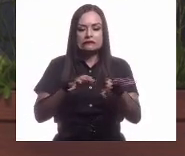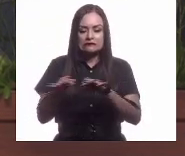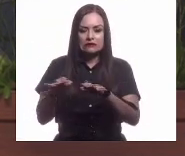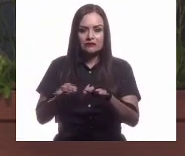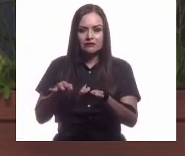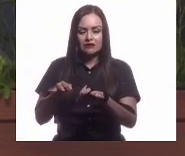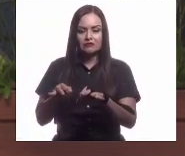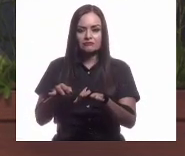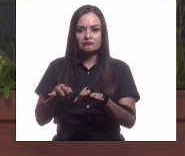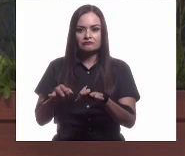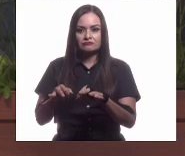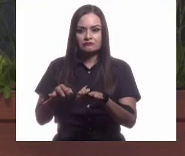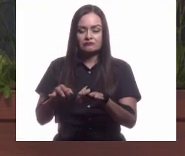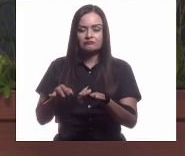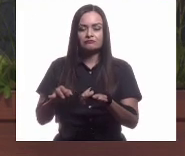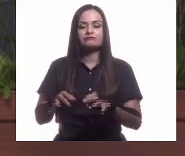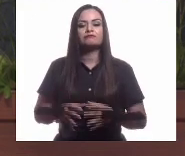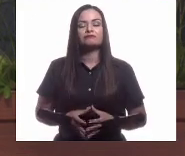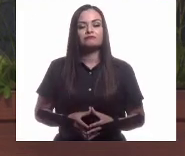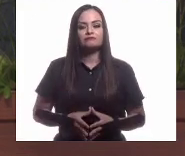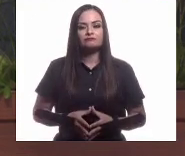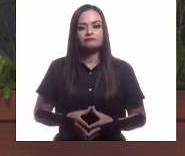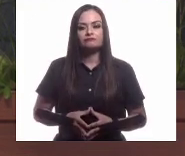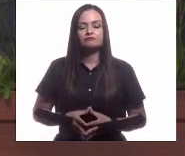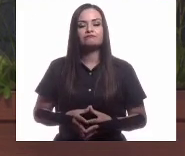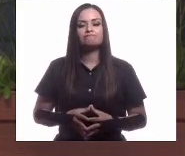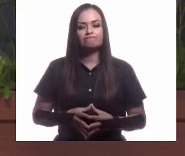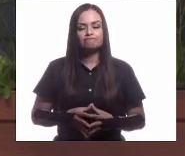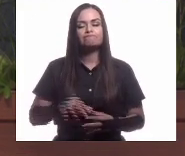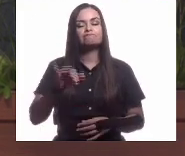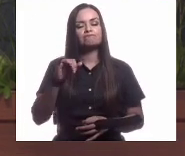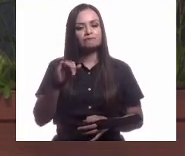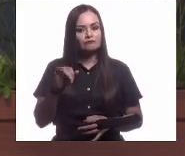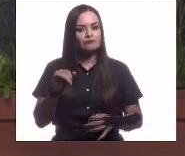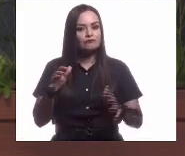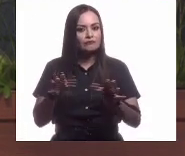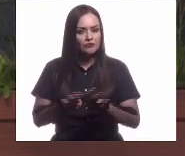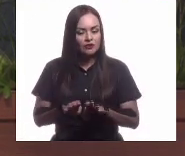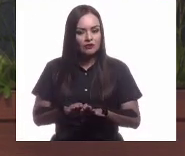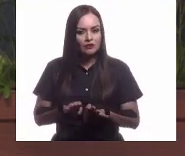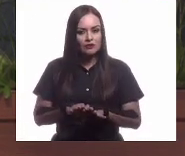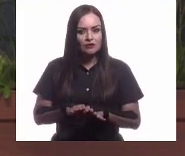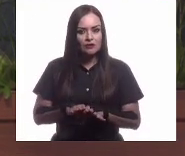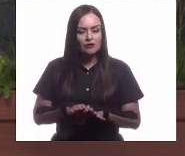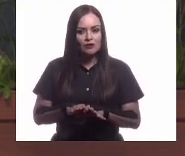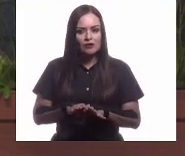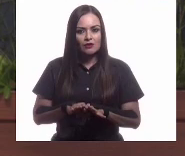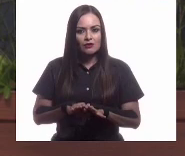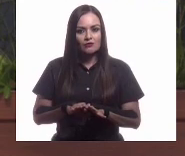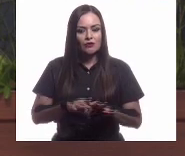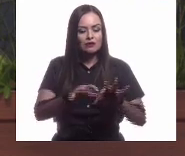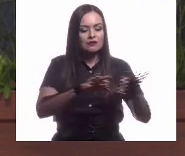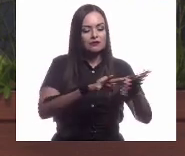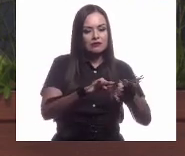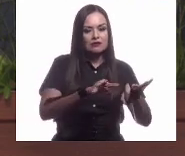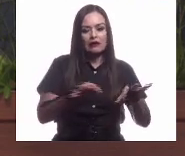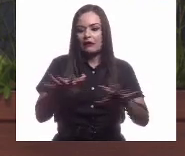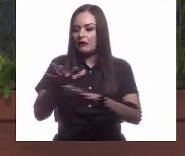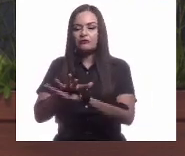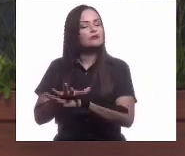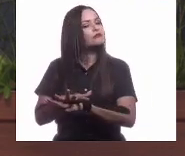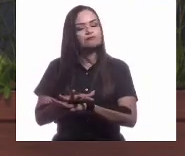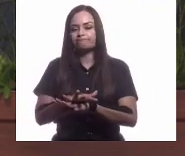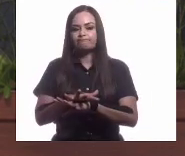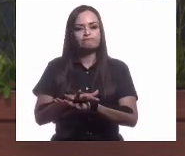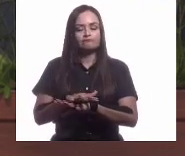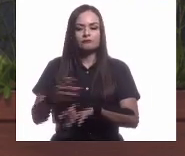5 veces superiores a las del Estado. Unas no pueden ni deben sustituir a las otras. que